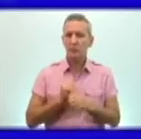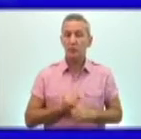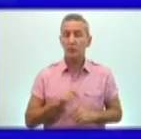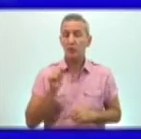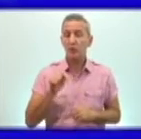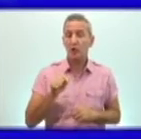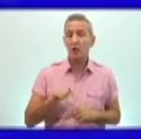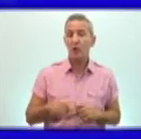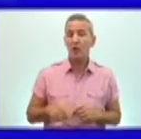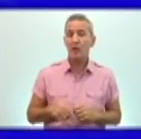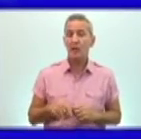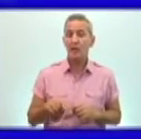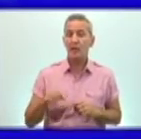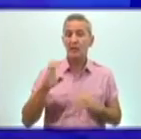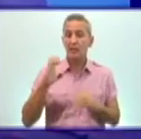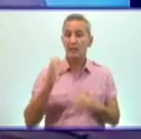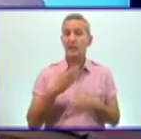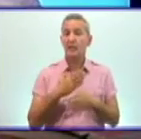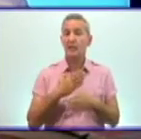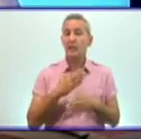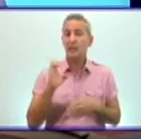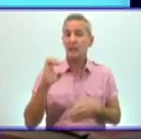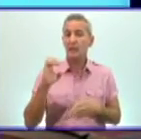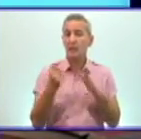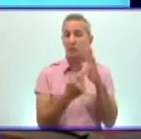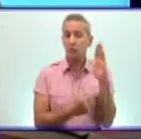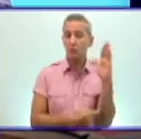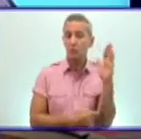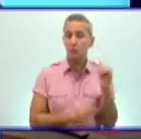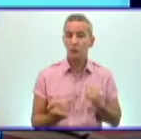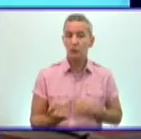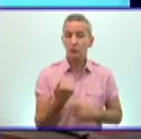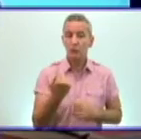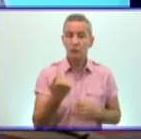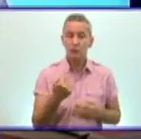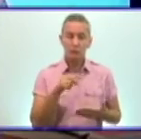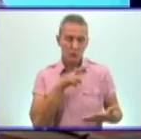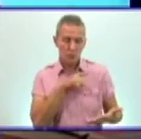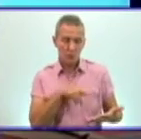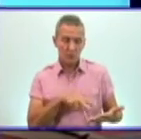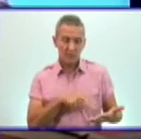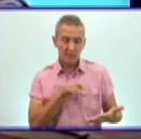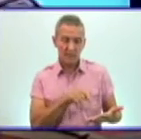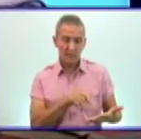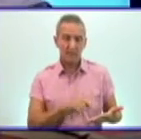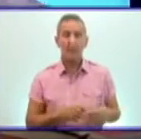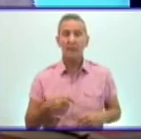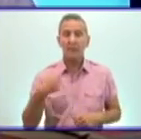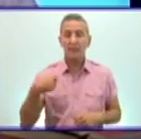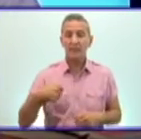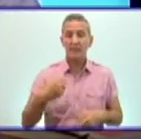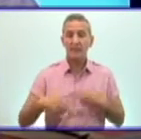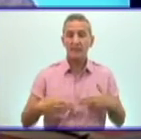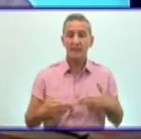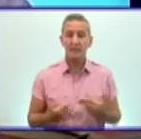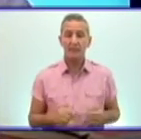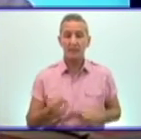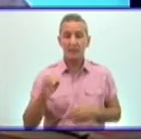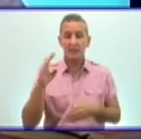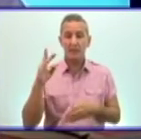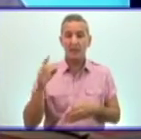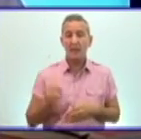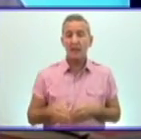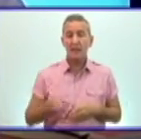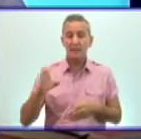estos términos no es solo lo que dice el libro. Usted tiene que elaborar su definición, porque desde una lógica